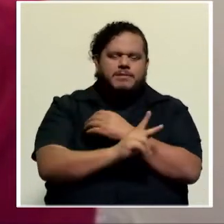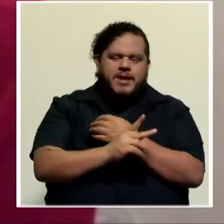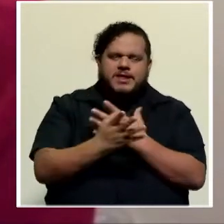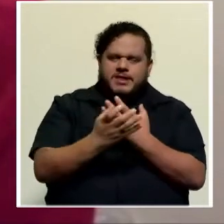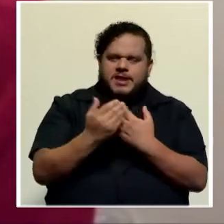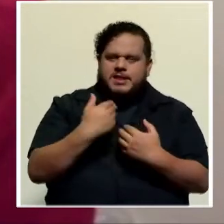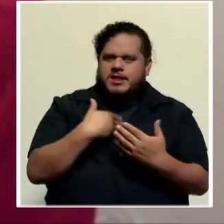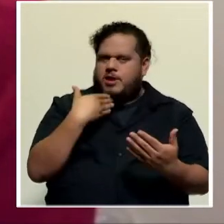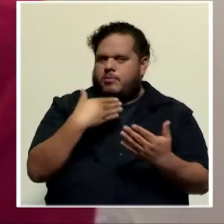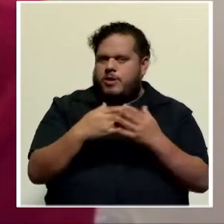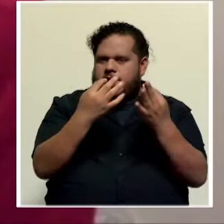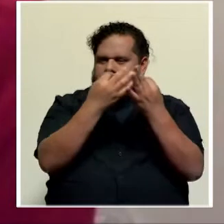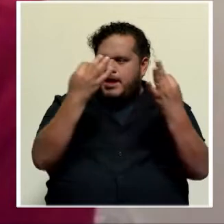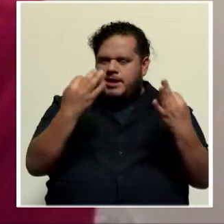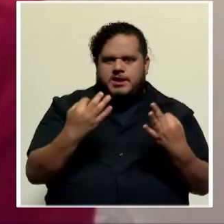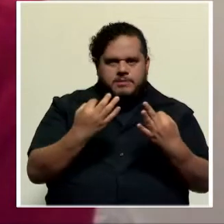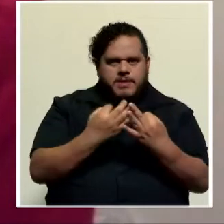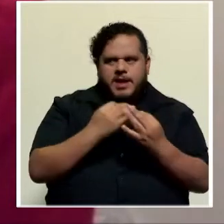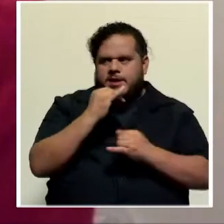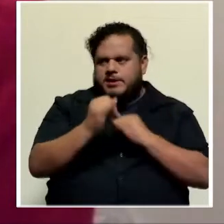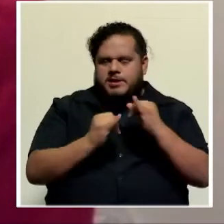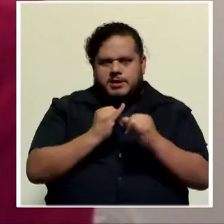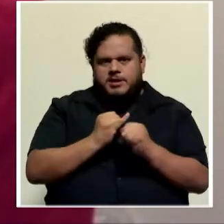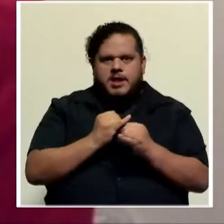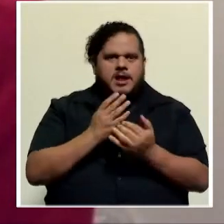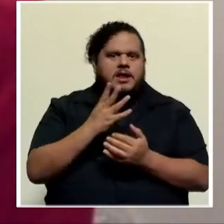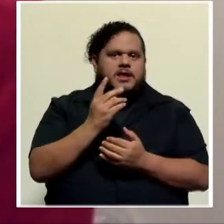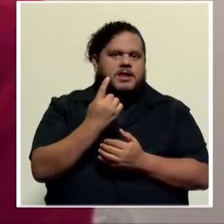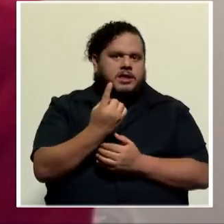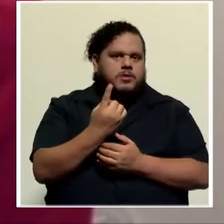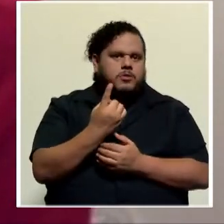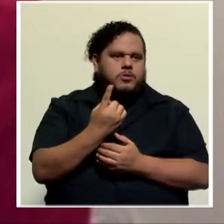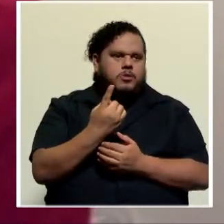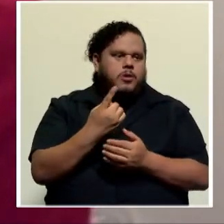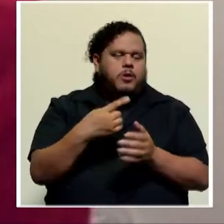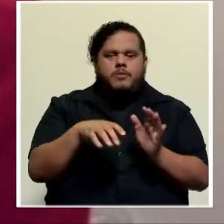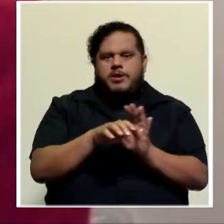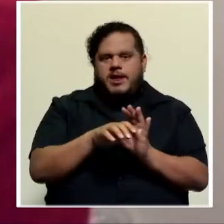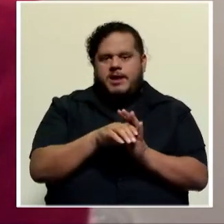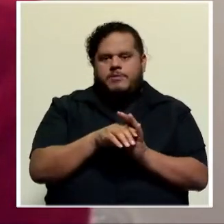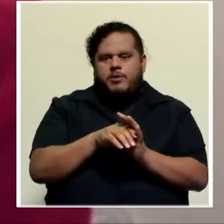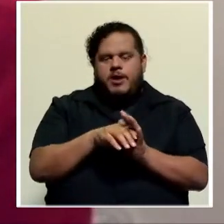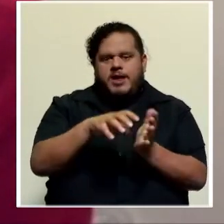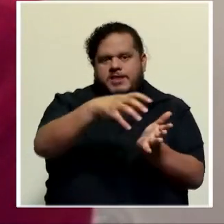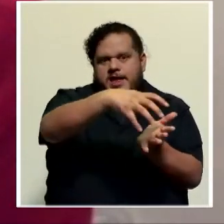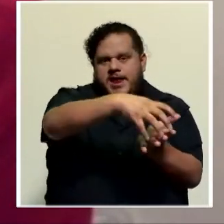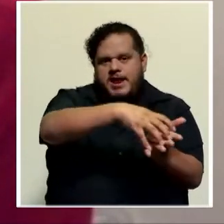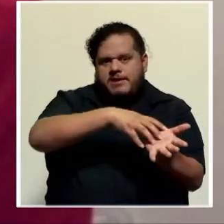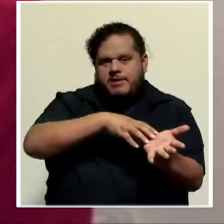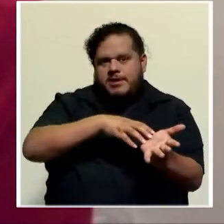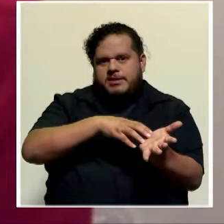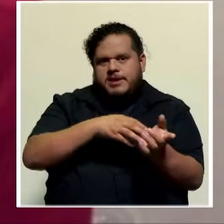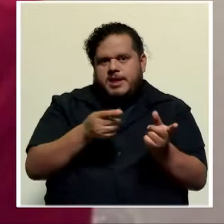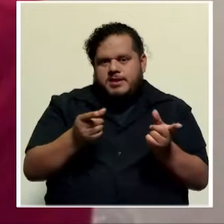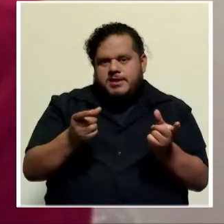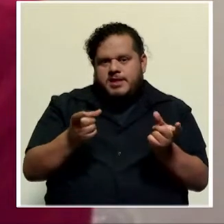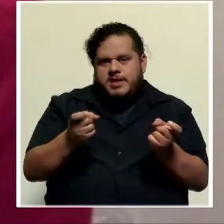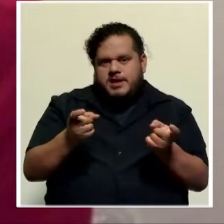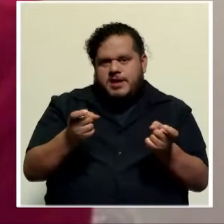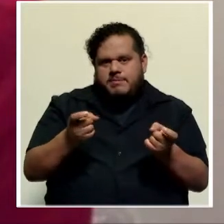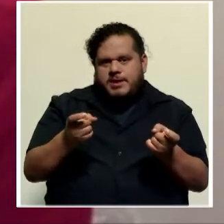afecta a otros sectores, y uno de ellos es el tema de arrastre de camarón, por ejemplo, hablando un poco del mar. El tema de